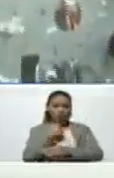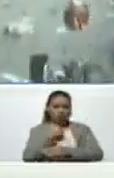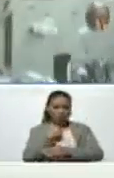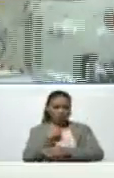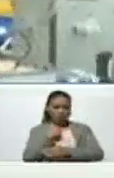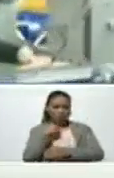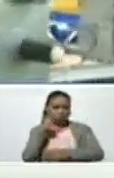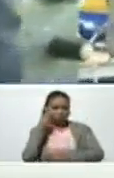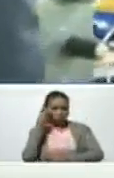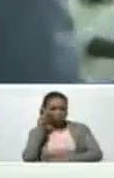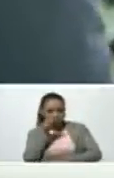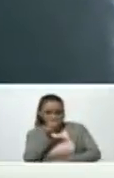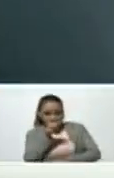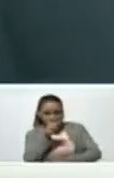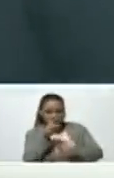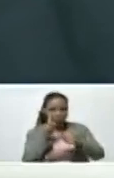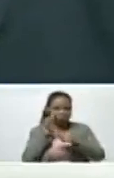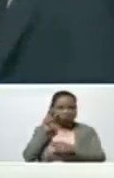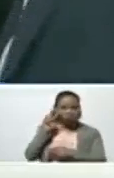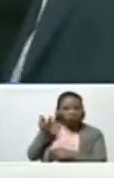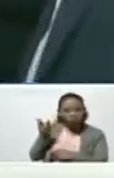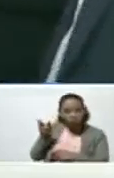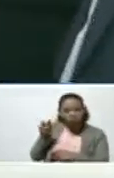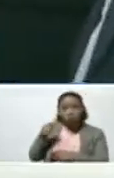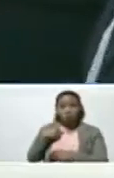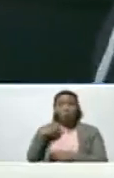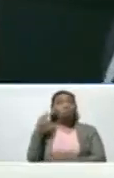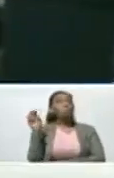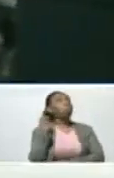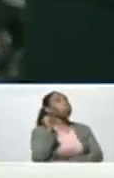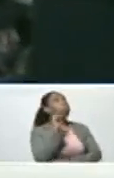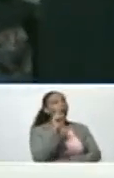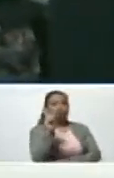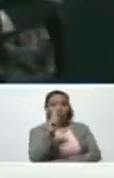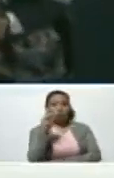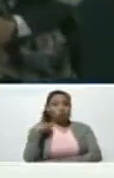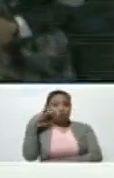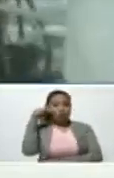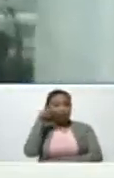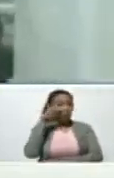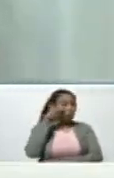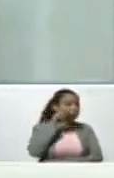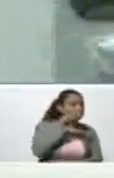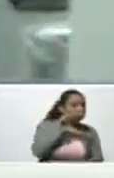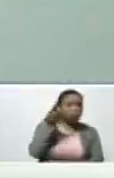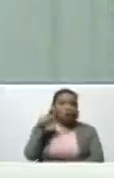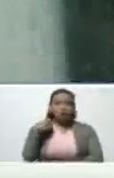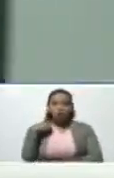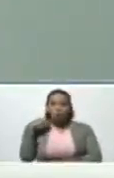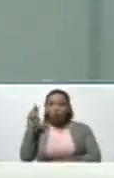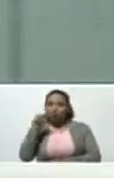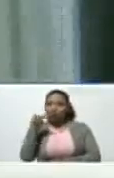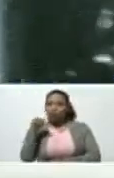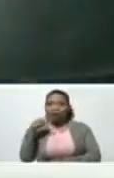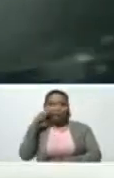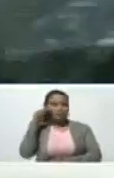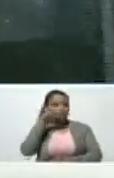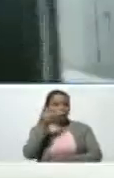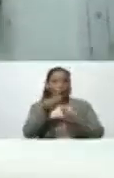ojo. Yo no es que ando por ahí distraído, yo meto el ojo. Pero nunca había visto lo que vi ahora en esta visita.